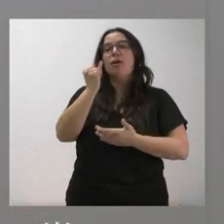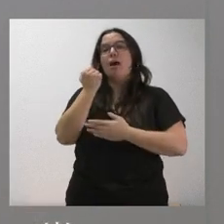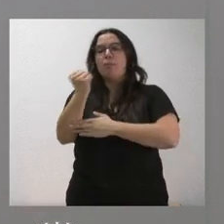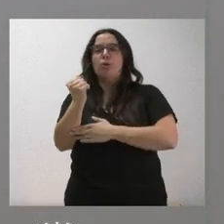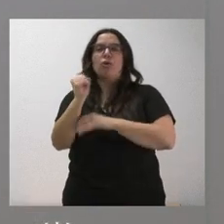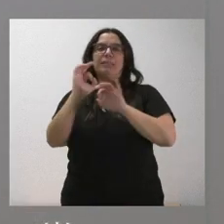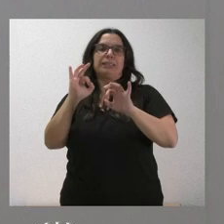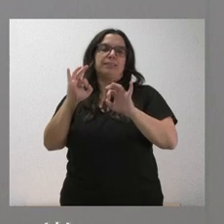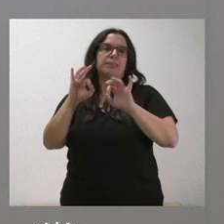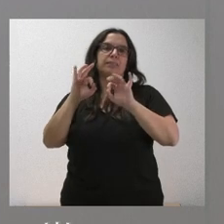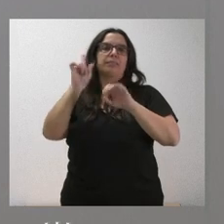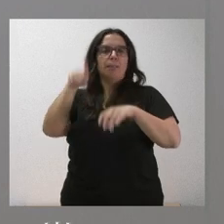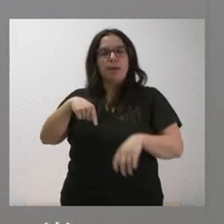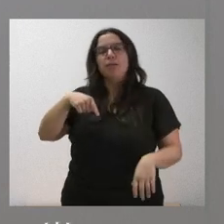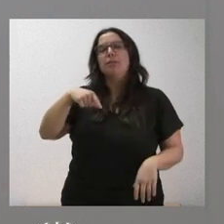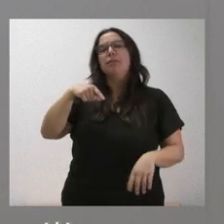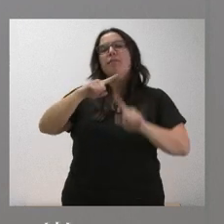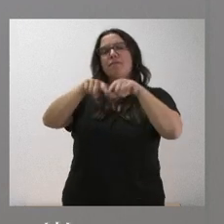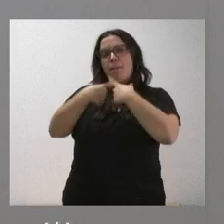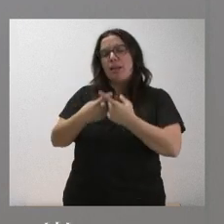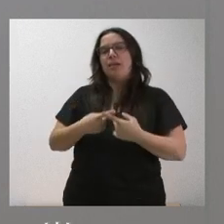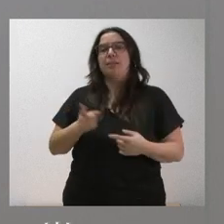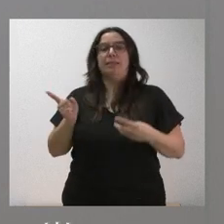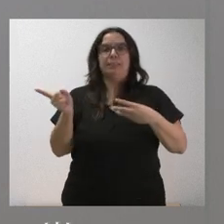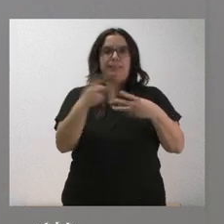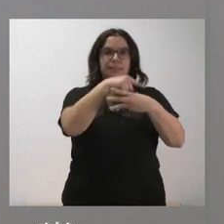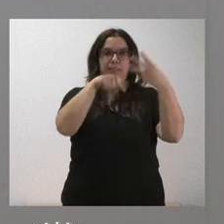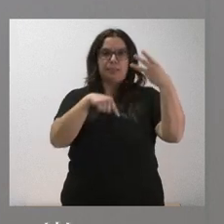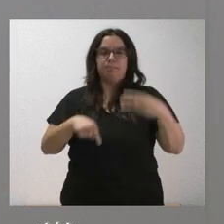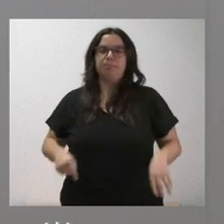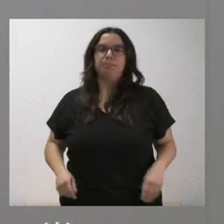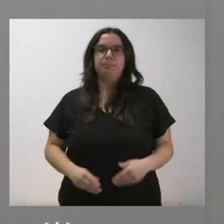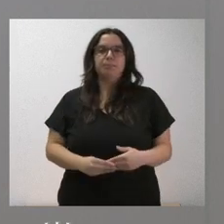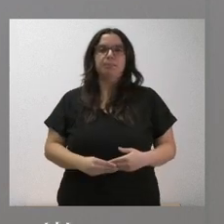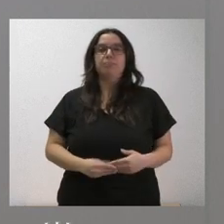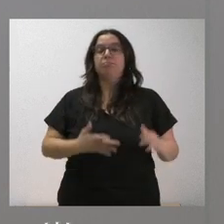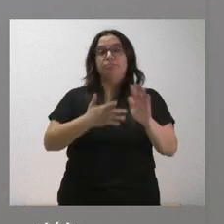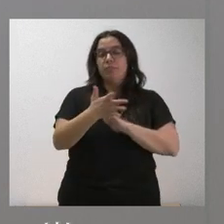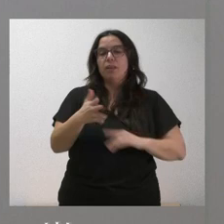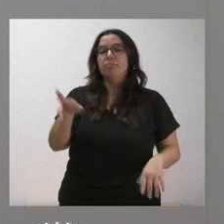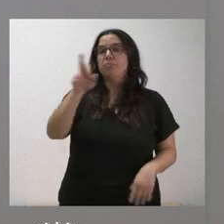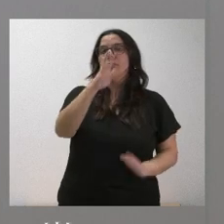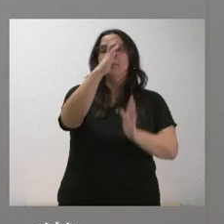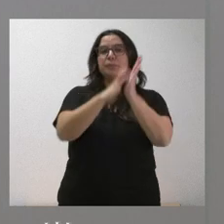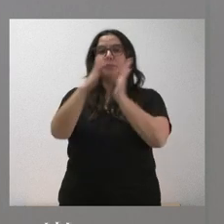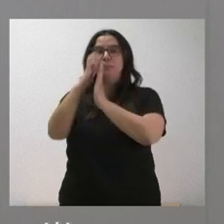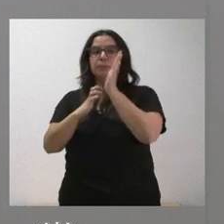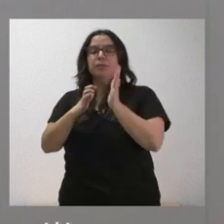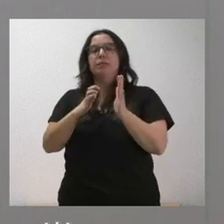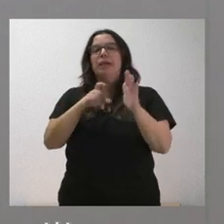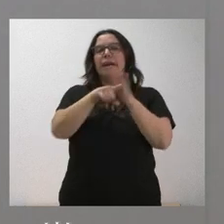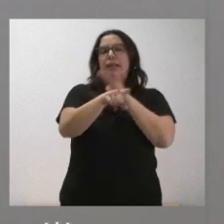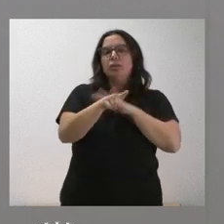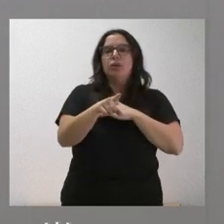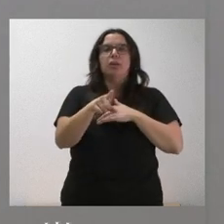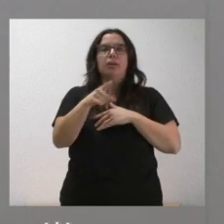en el apoyo también a las familias insisto deducciones por todos los trámites relativos